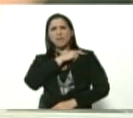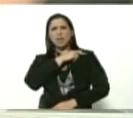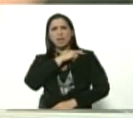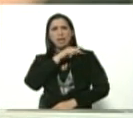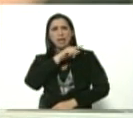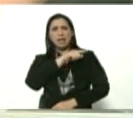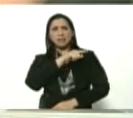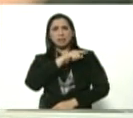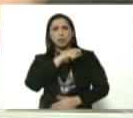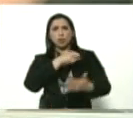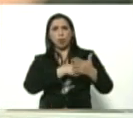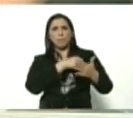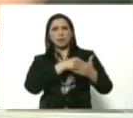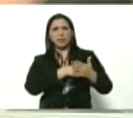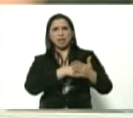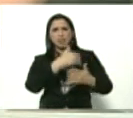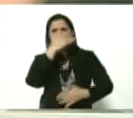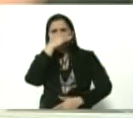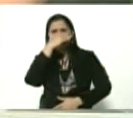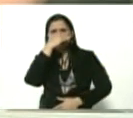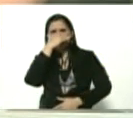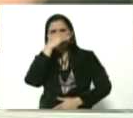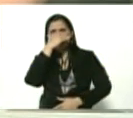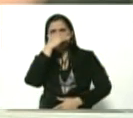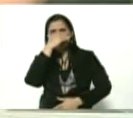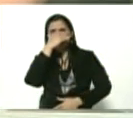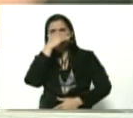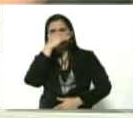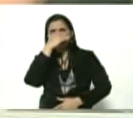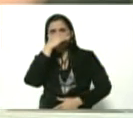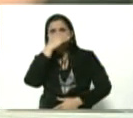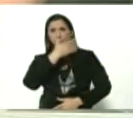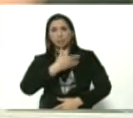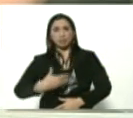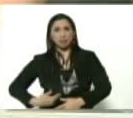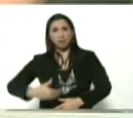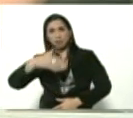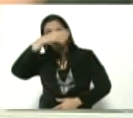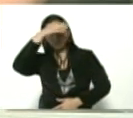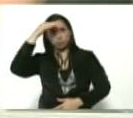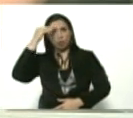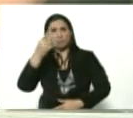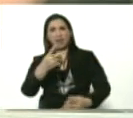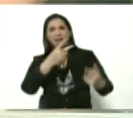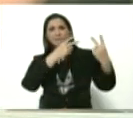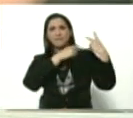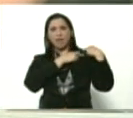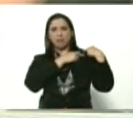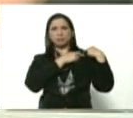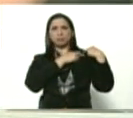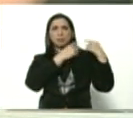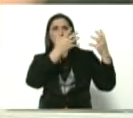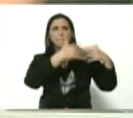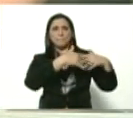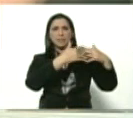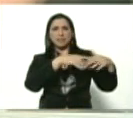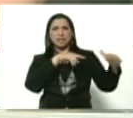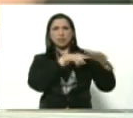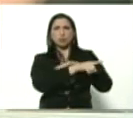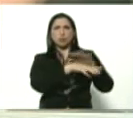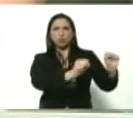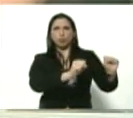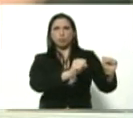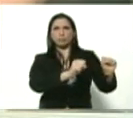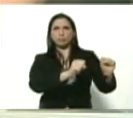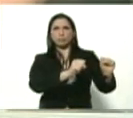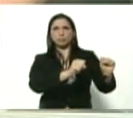combatiente mercenario de Estados Unidos, el presidente Donald Trump. Es el jefe directo de esta incursión,